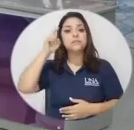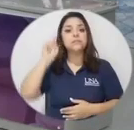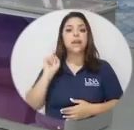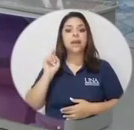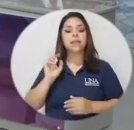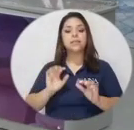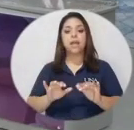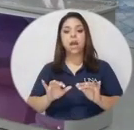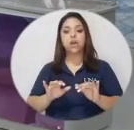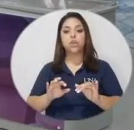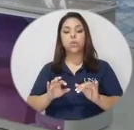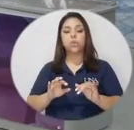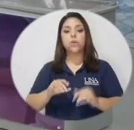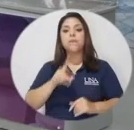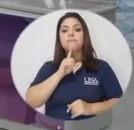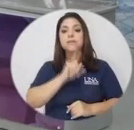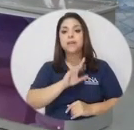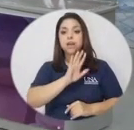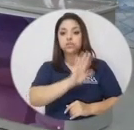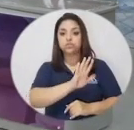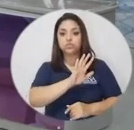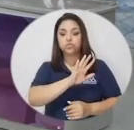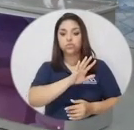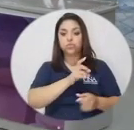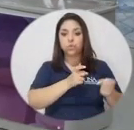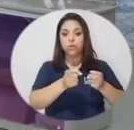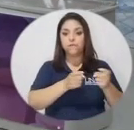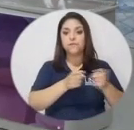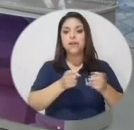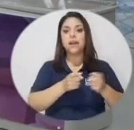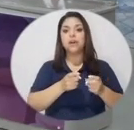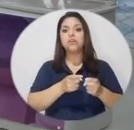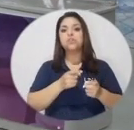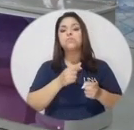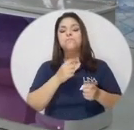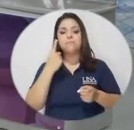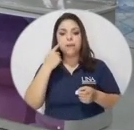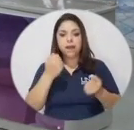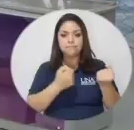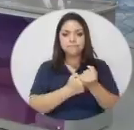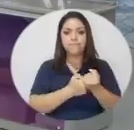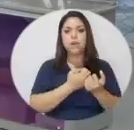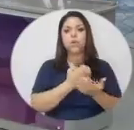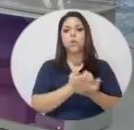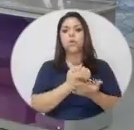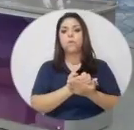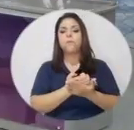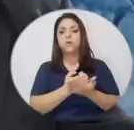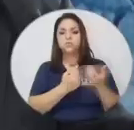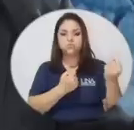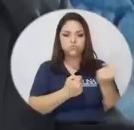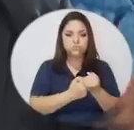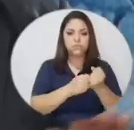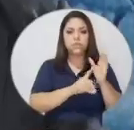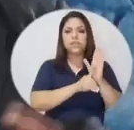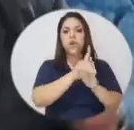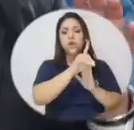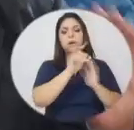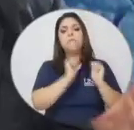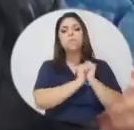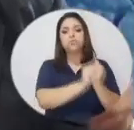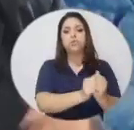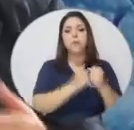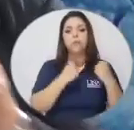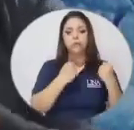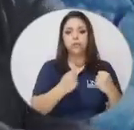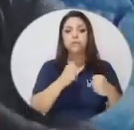Estado, de Relaciones Exteriores y en la parte del Tesoro, o en la parte económica, que va a estar y tener un peso con él muy fuerte, que no sabemos